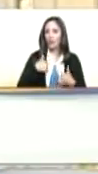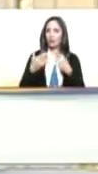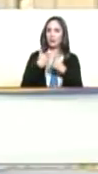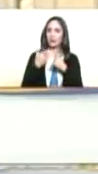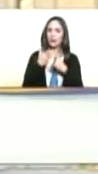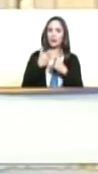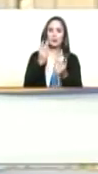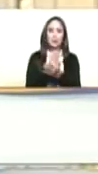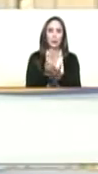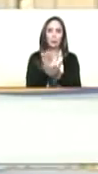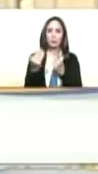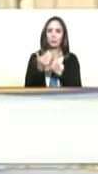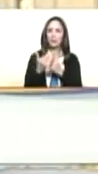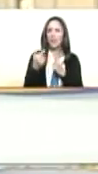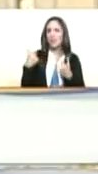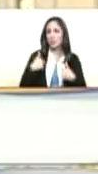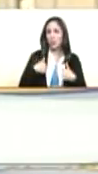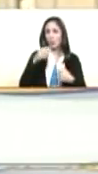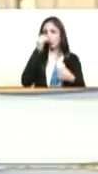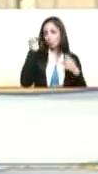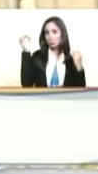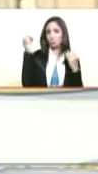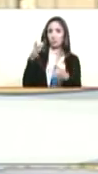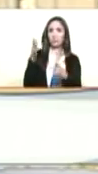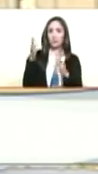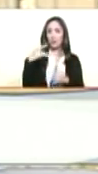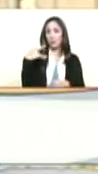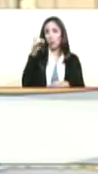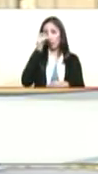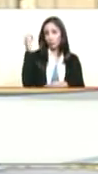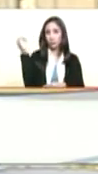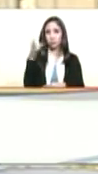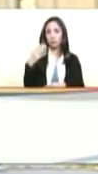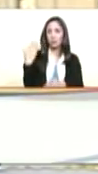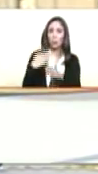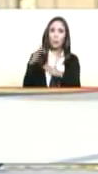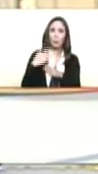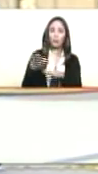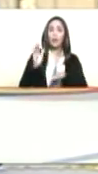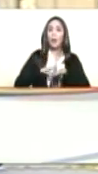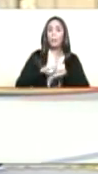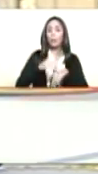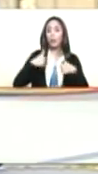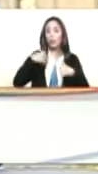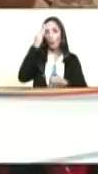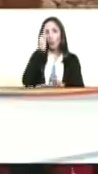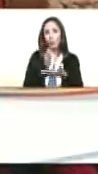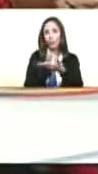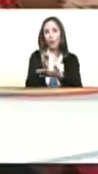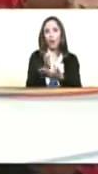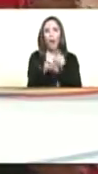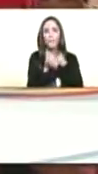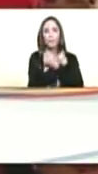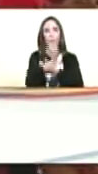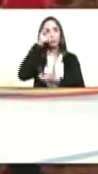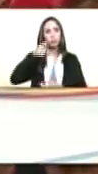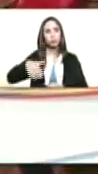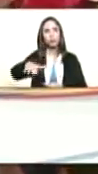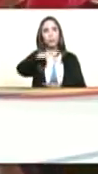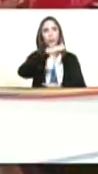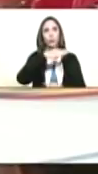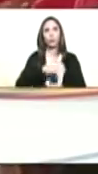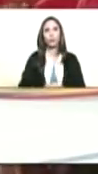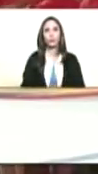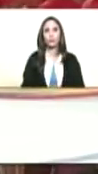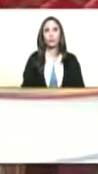Nicolás Maduro, a su valentía, a su patriotismo y a su lealtad al pueblo. Así la veo, la sanción de Trump. La